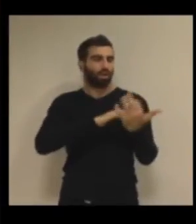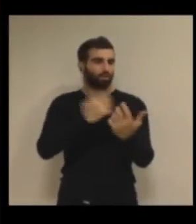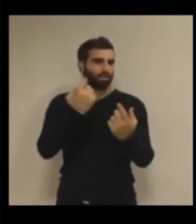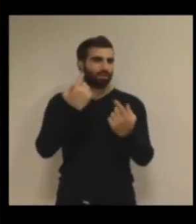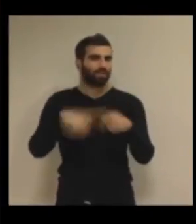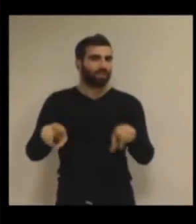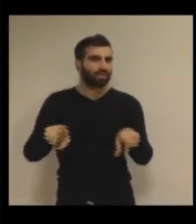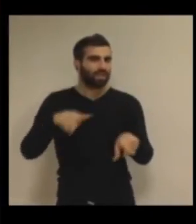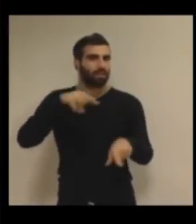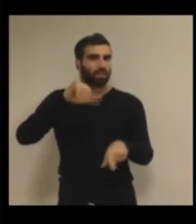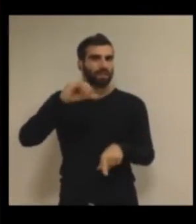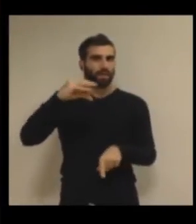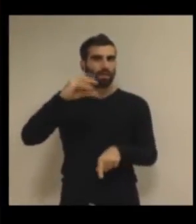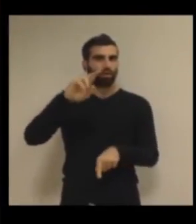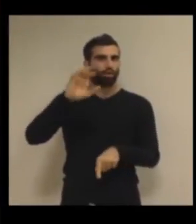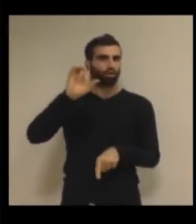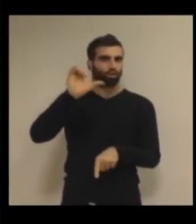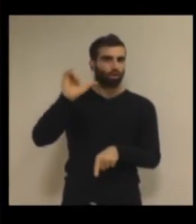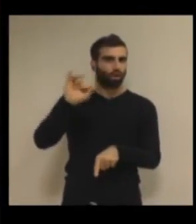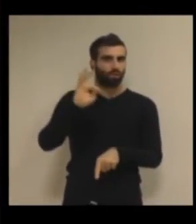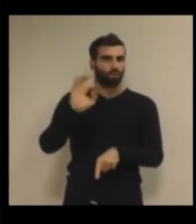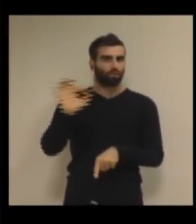quieras. Desgraciadamente